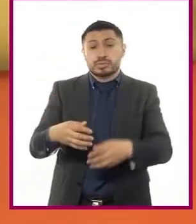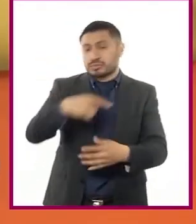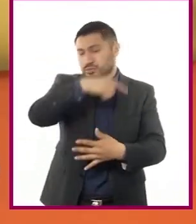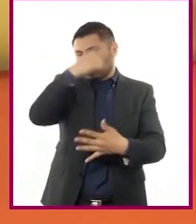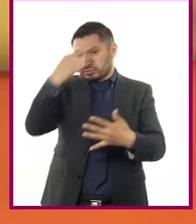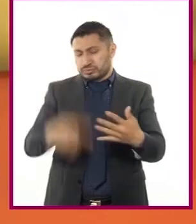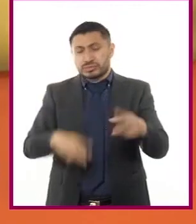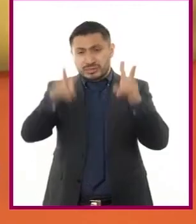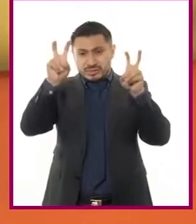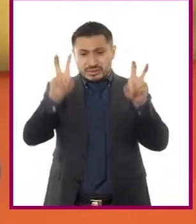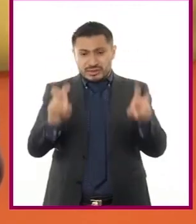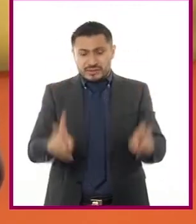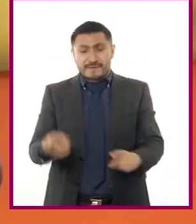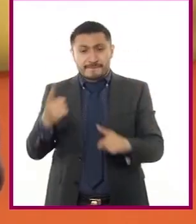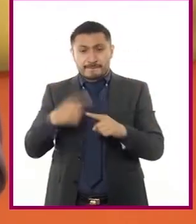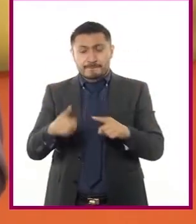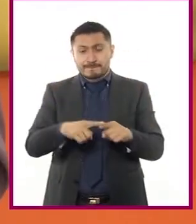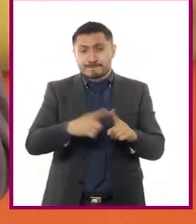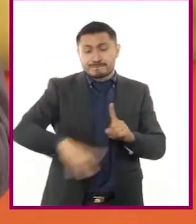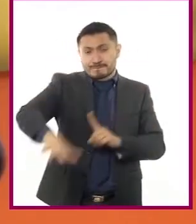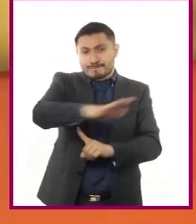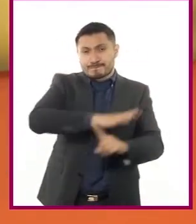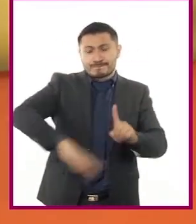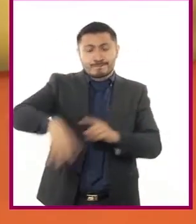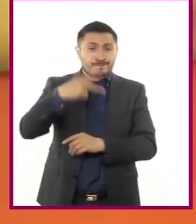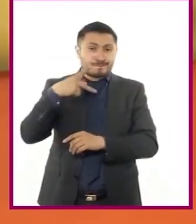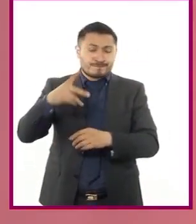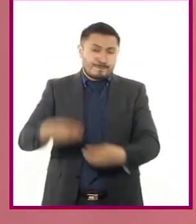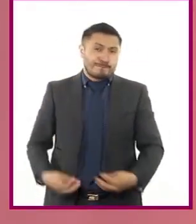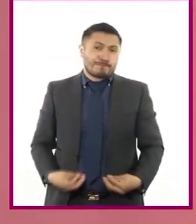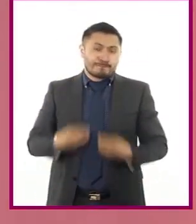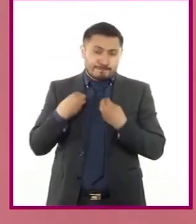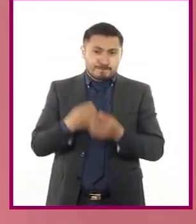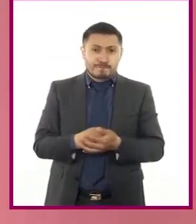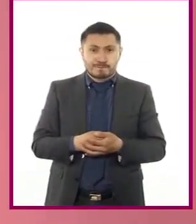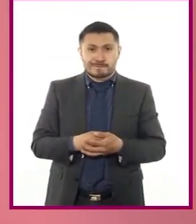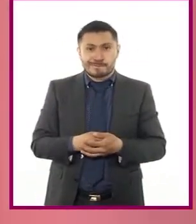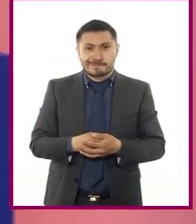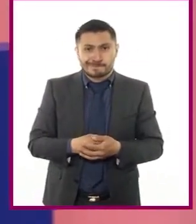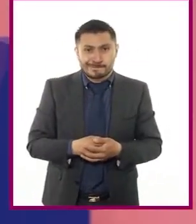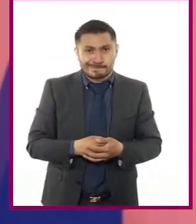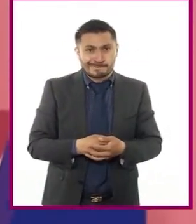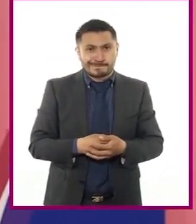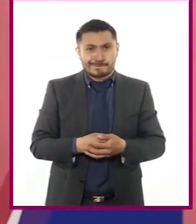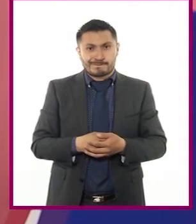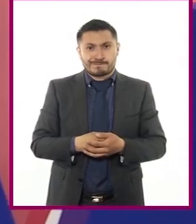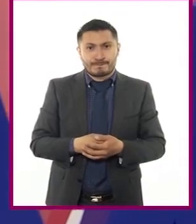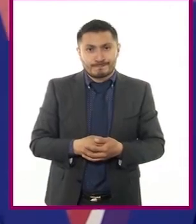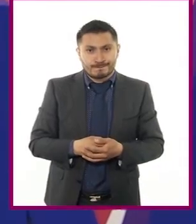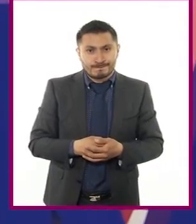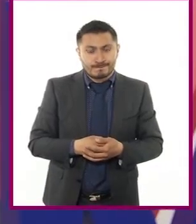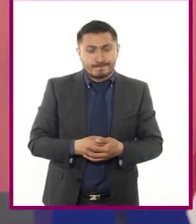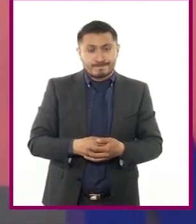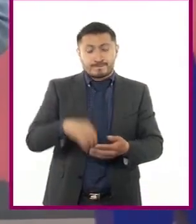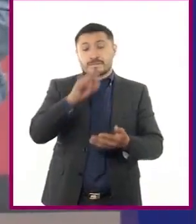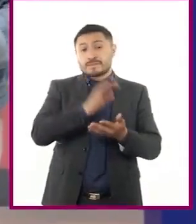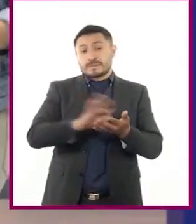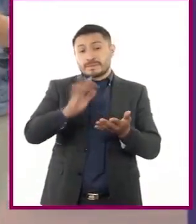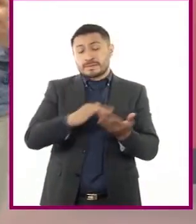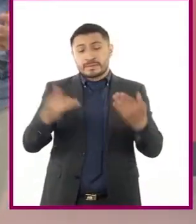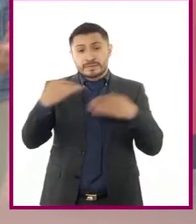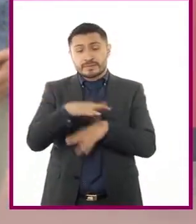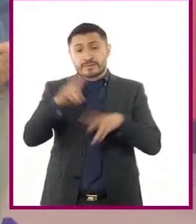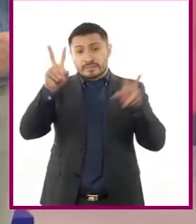sociales pertenecientes a la época que le tocó vivir. Leímos algunos fragmentos del poema Tlatelolco